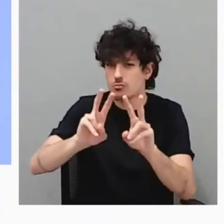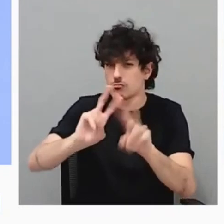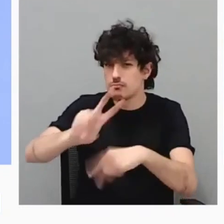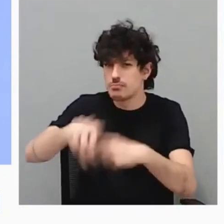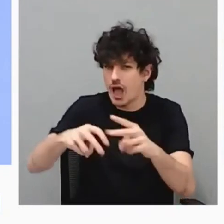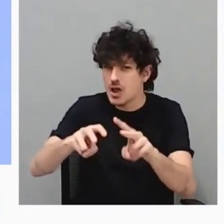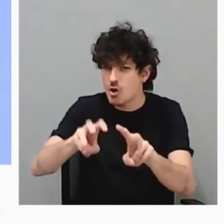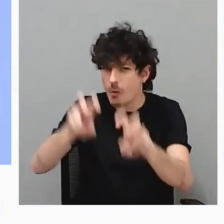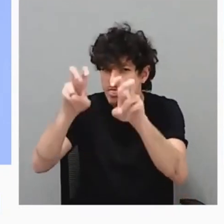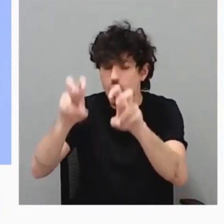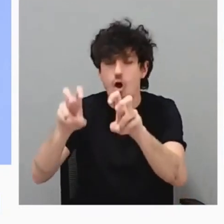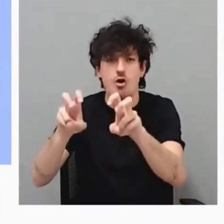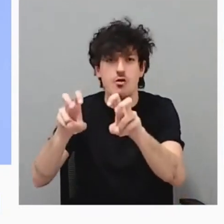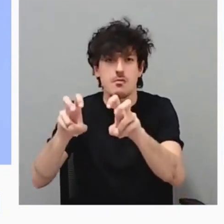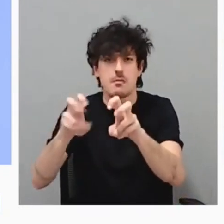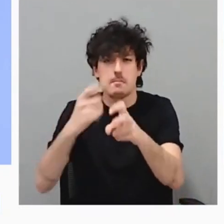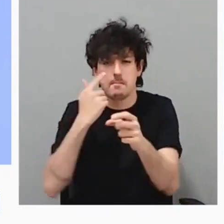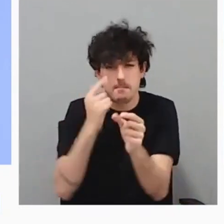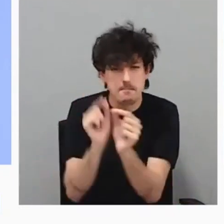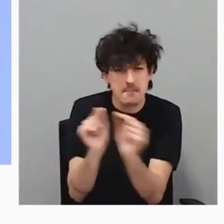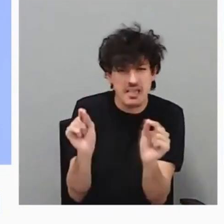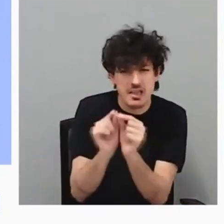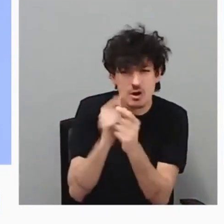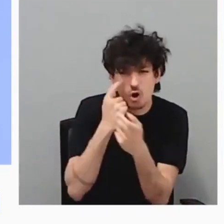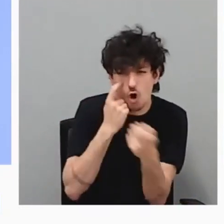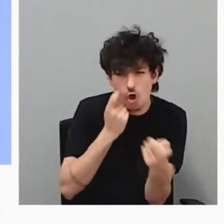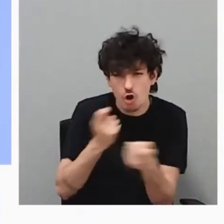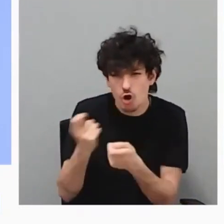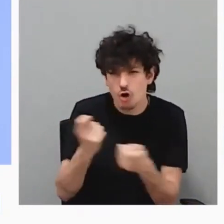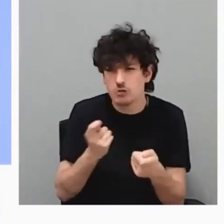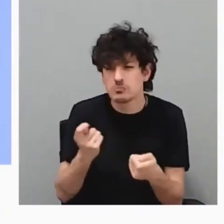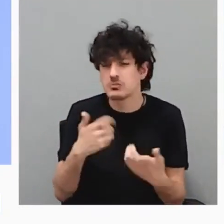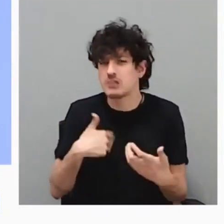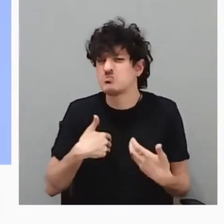de los demás y al servicio de los retos que tiene el sector, ¿no?